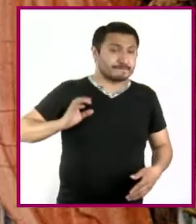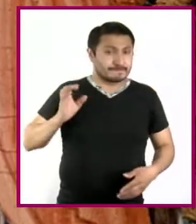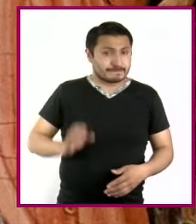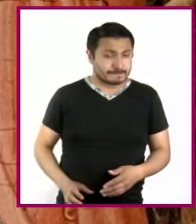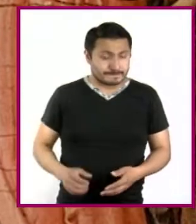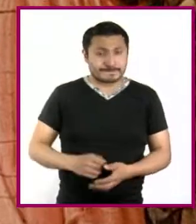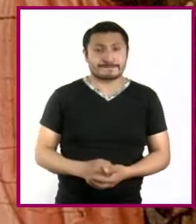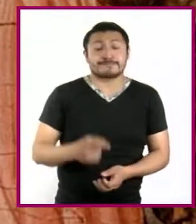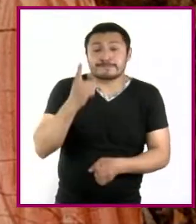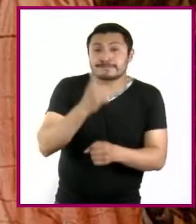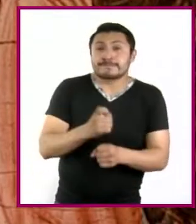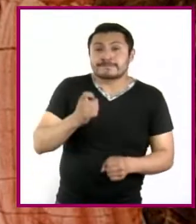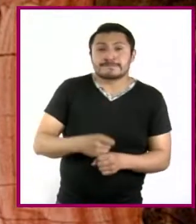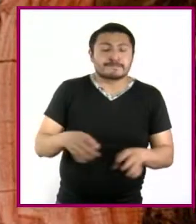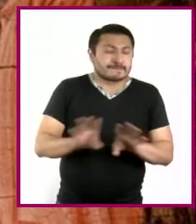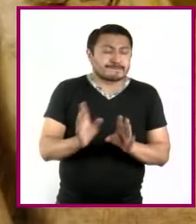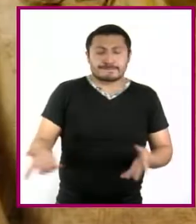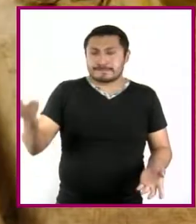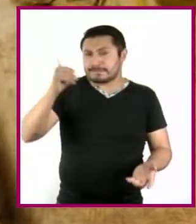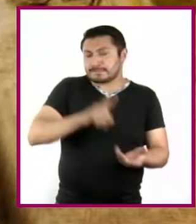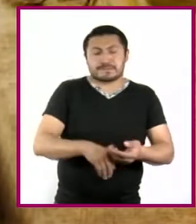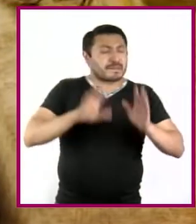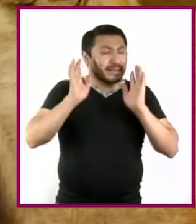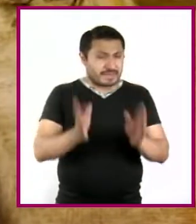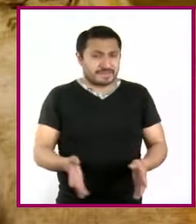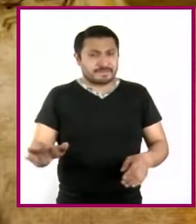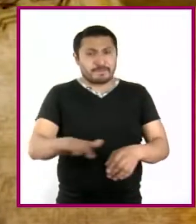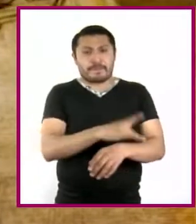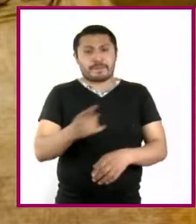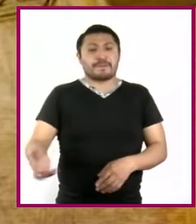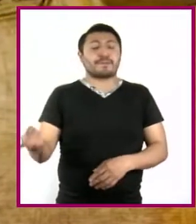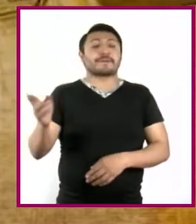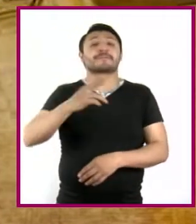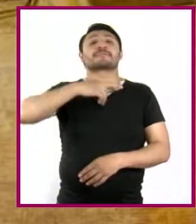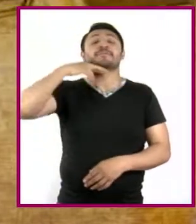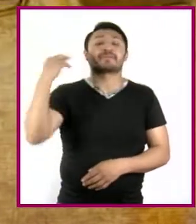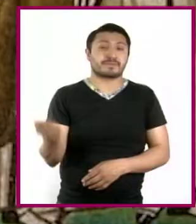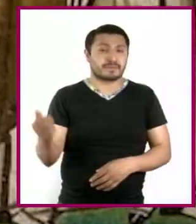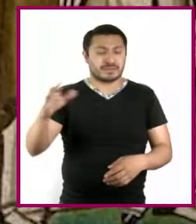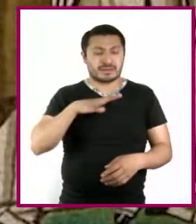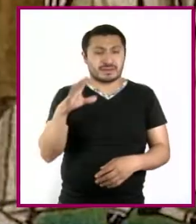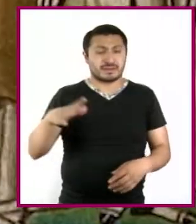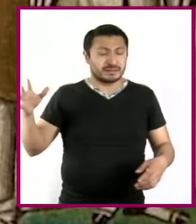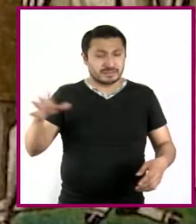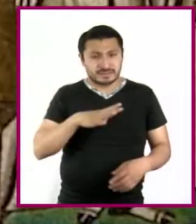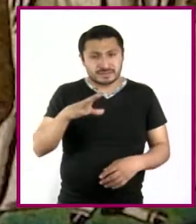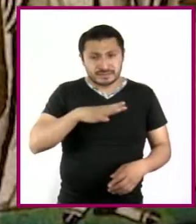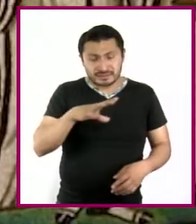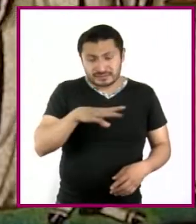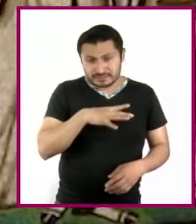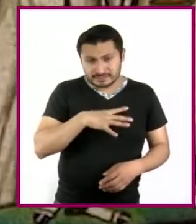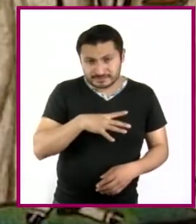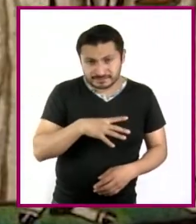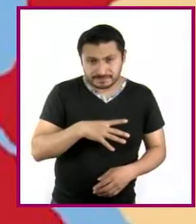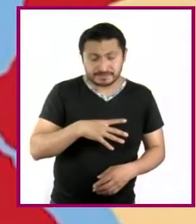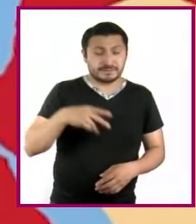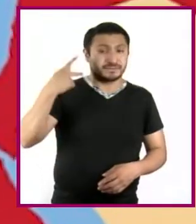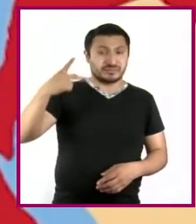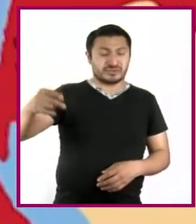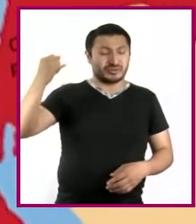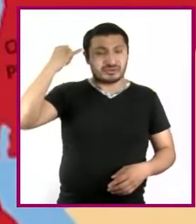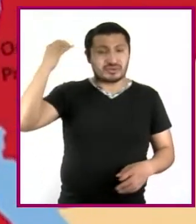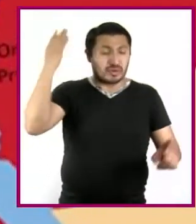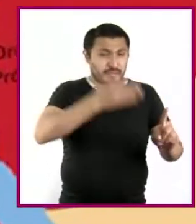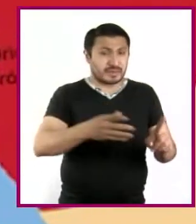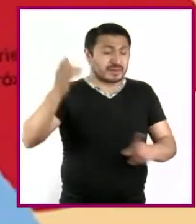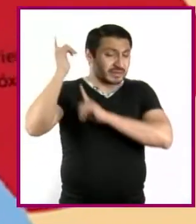En un principio era implícita, ya que el Imperio Romano prolongó la forma y las pretensiones de los griegos, aunque